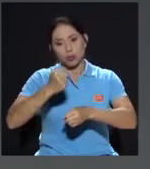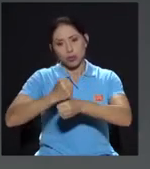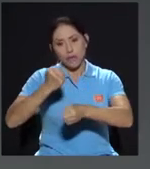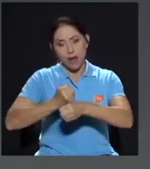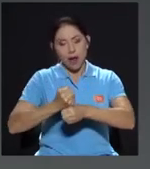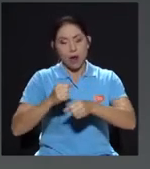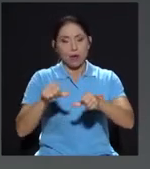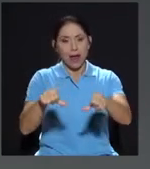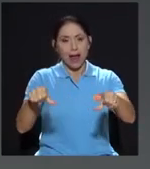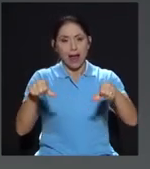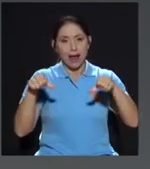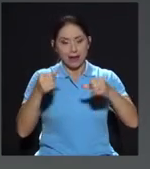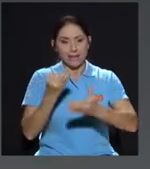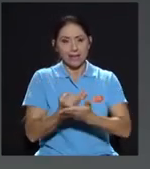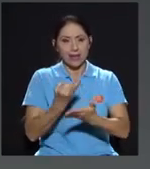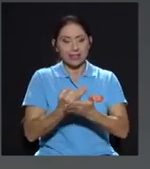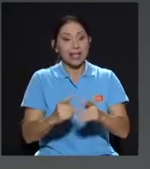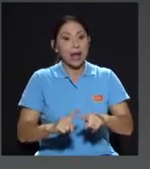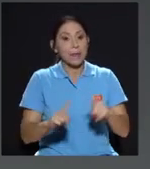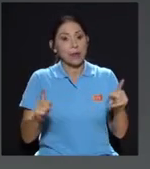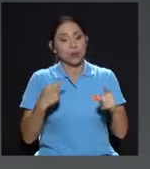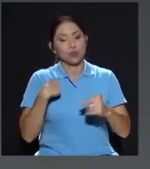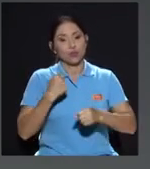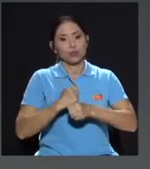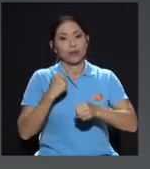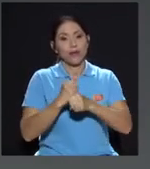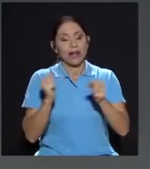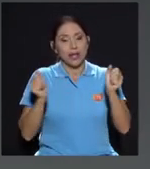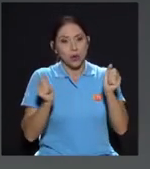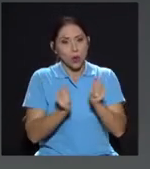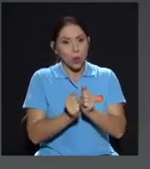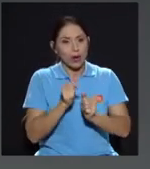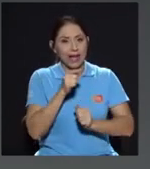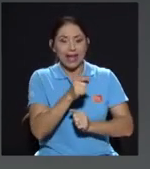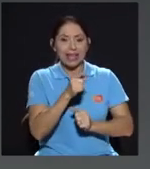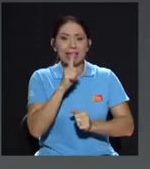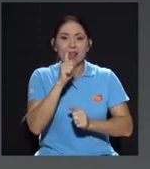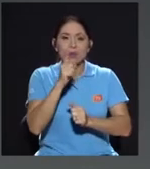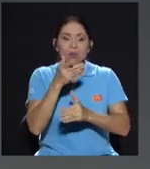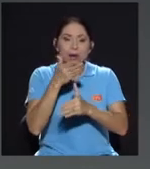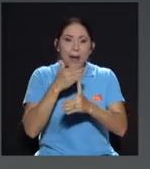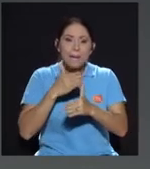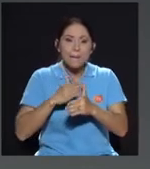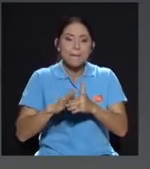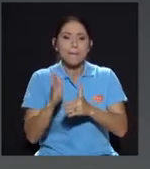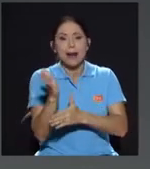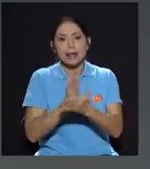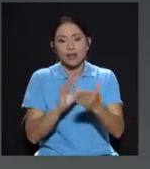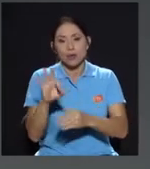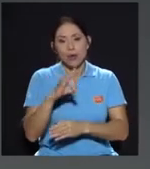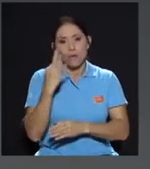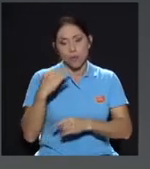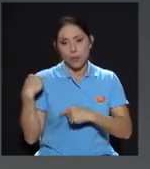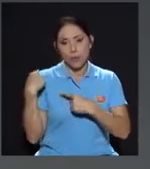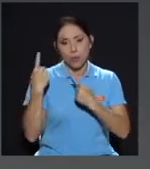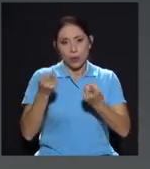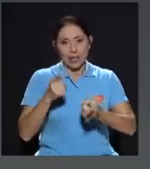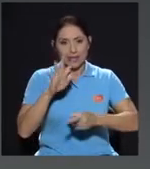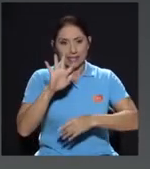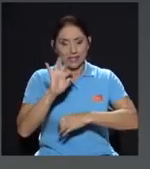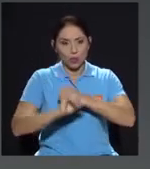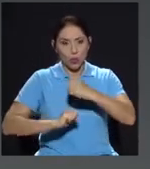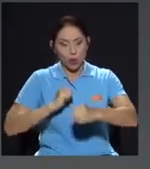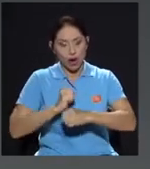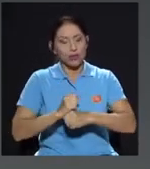trabaje al lado de ella parcialmente durante cinco años y puedo